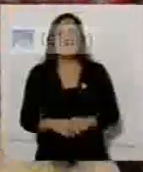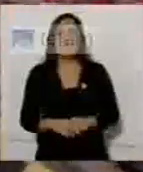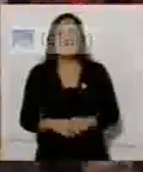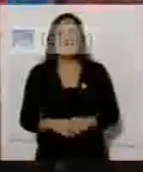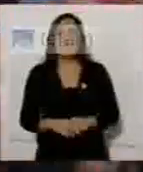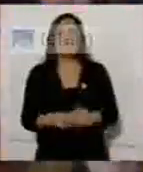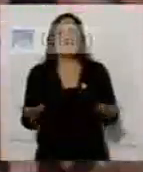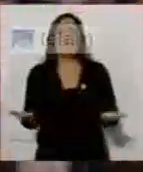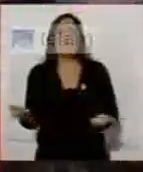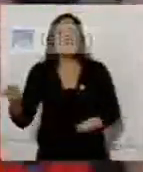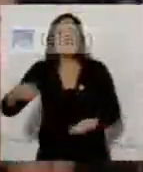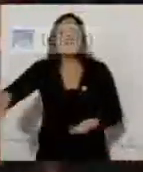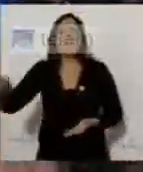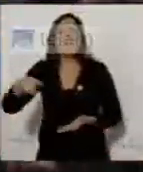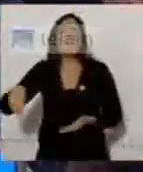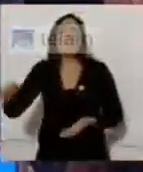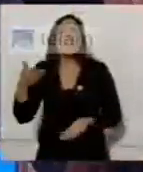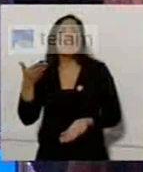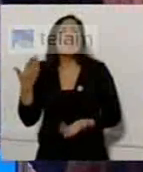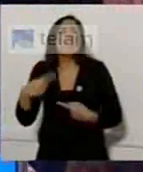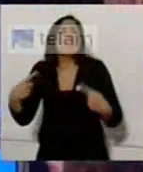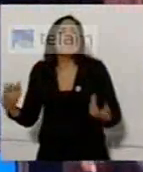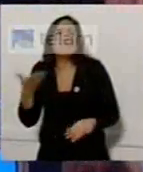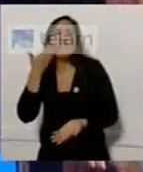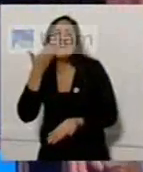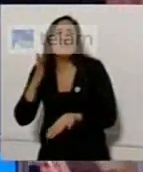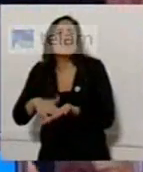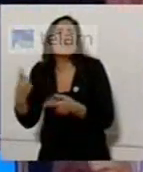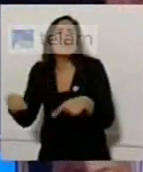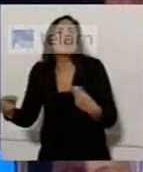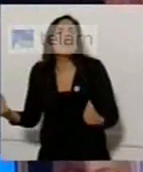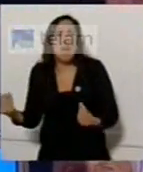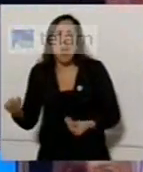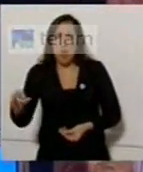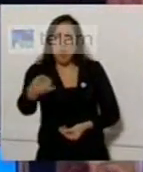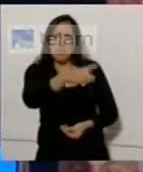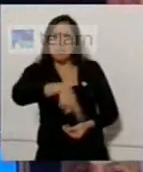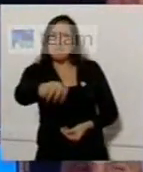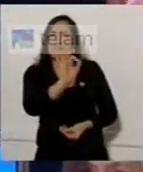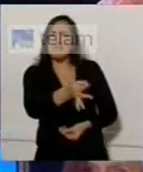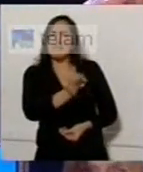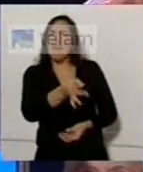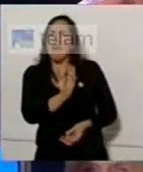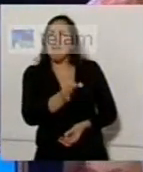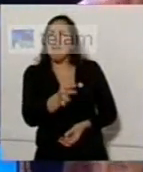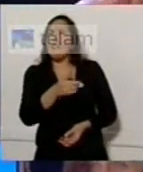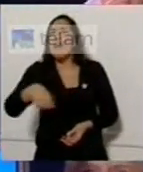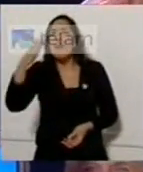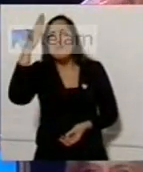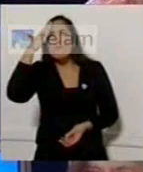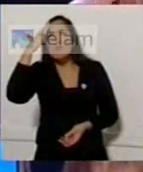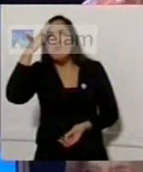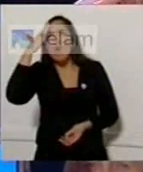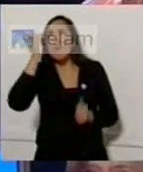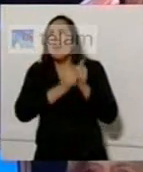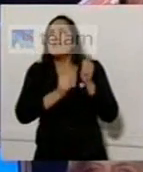¿A qué se refieren entonces? Ustedes lo saben muy bien. Y hagamos memoria de estos